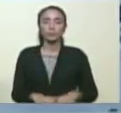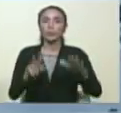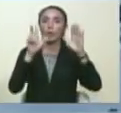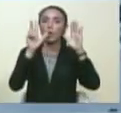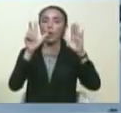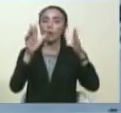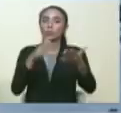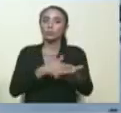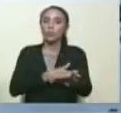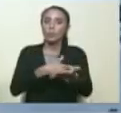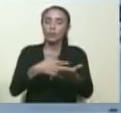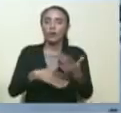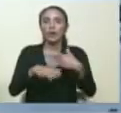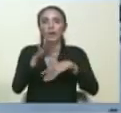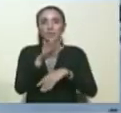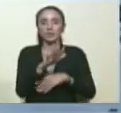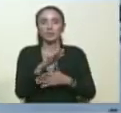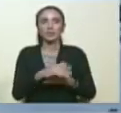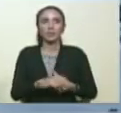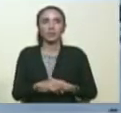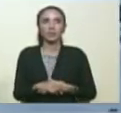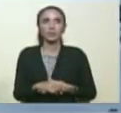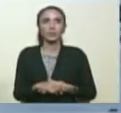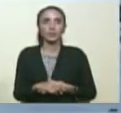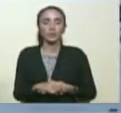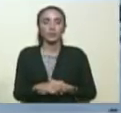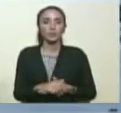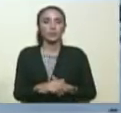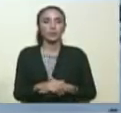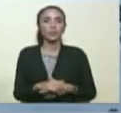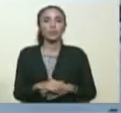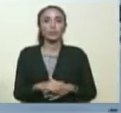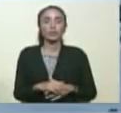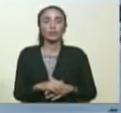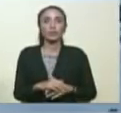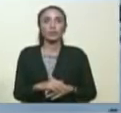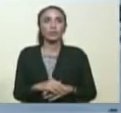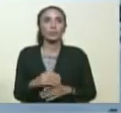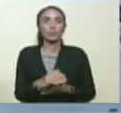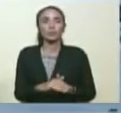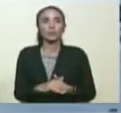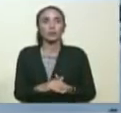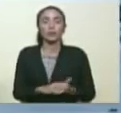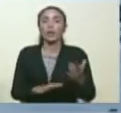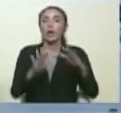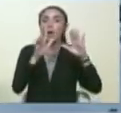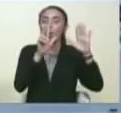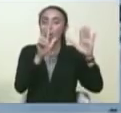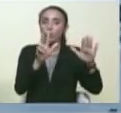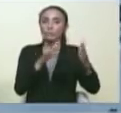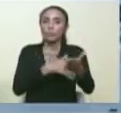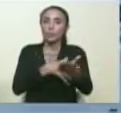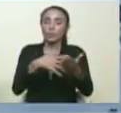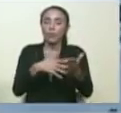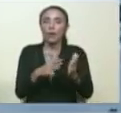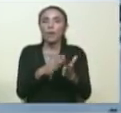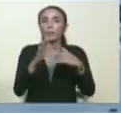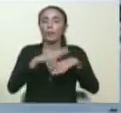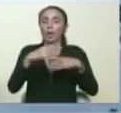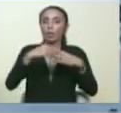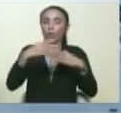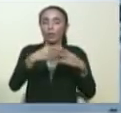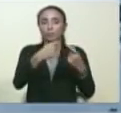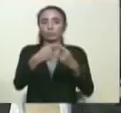8.500.000 petros, equivalentes a 510 millones de dólares, para entregárselo en